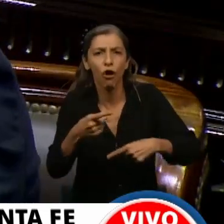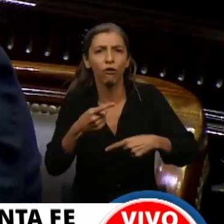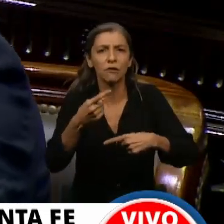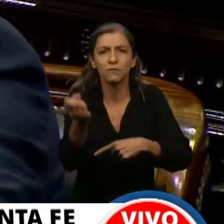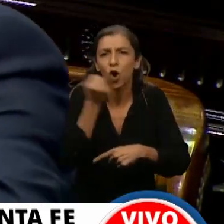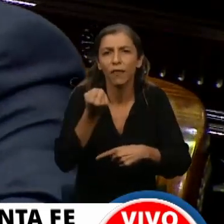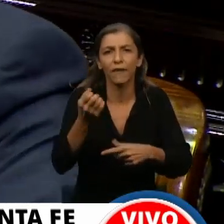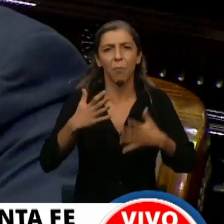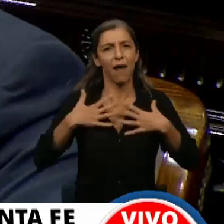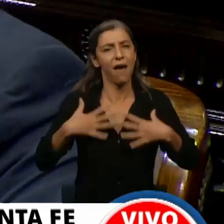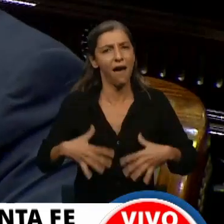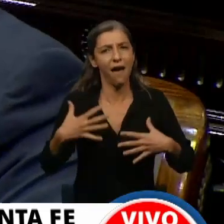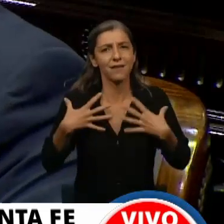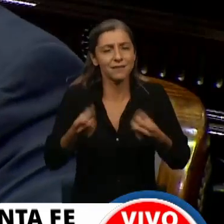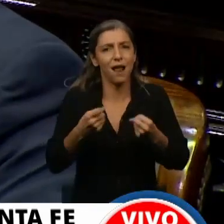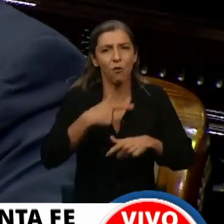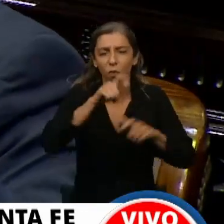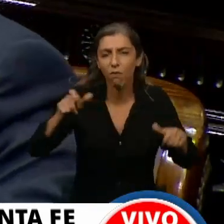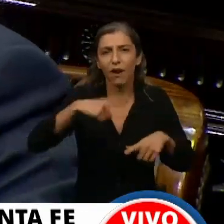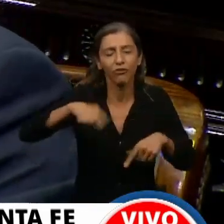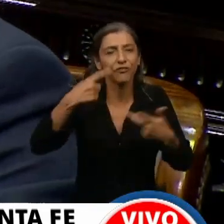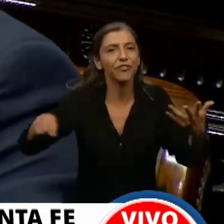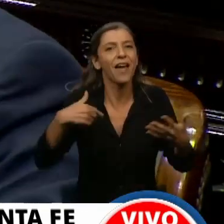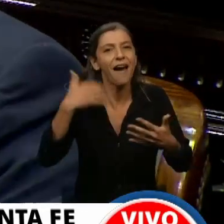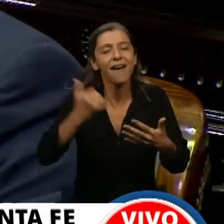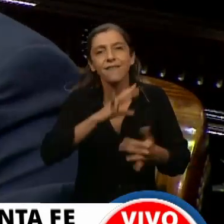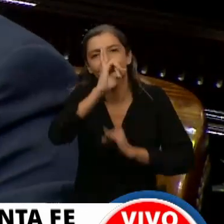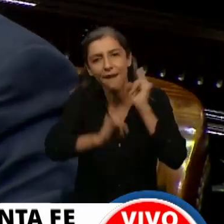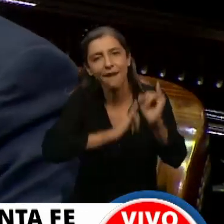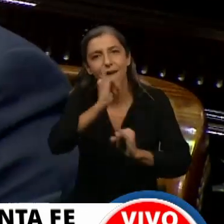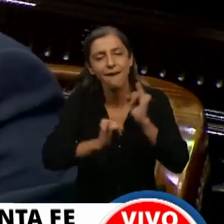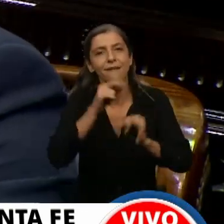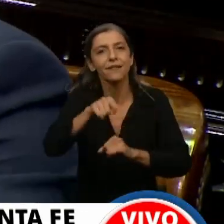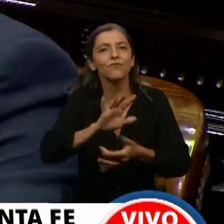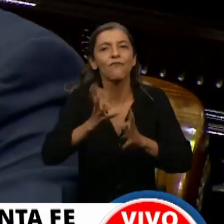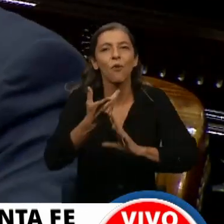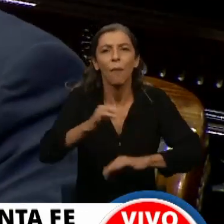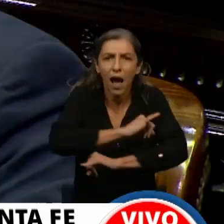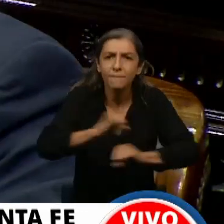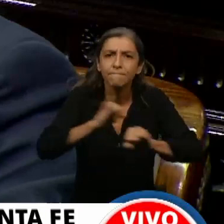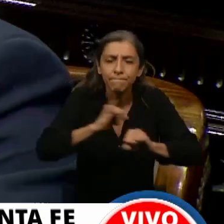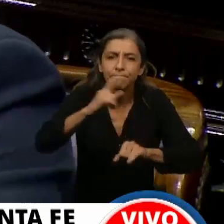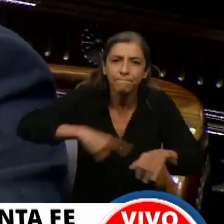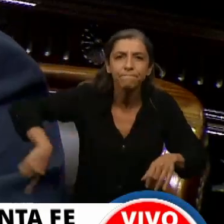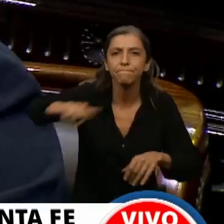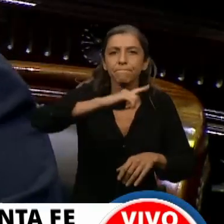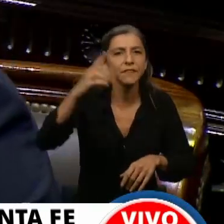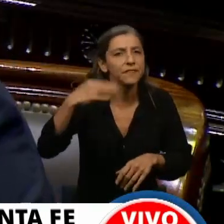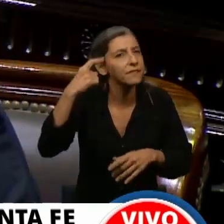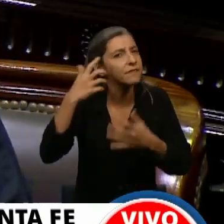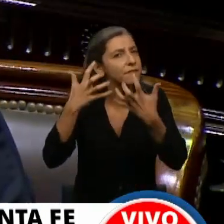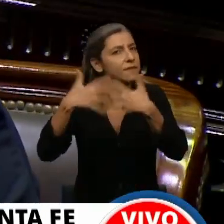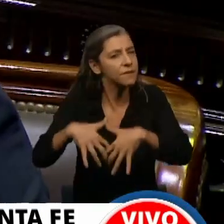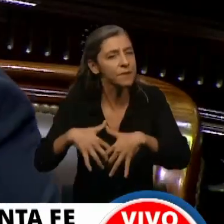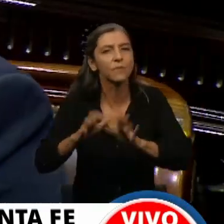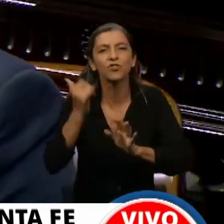etcétera, etcétera. Es una convocatoria para entender que no podemos hacer ya más análisis en la que podamos